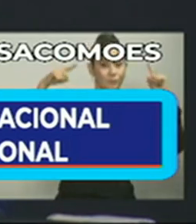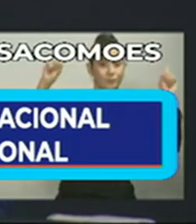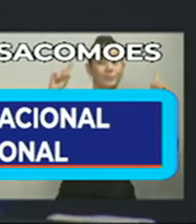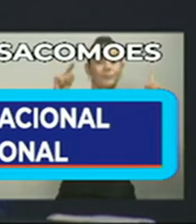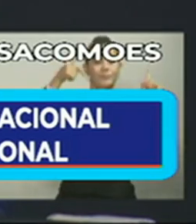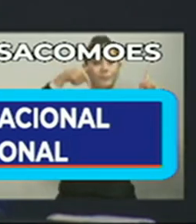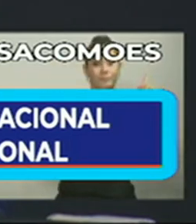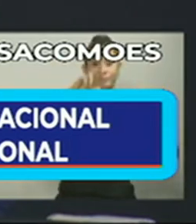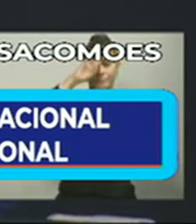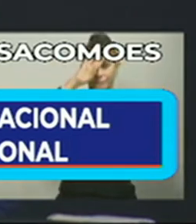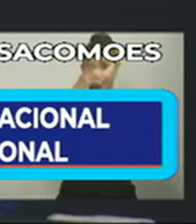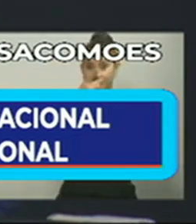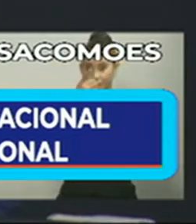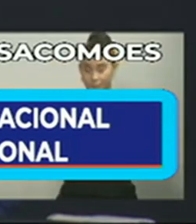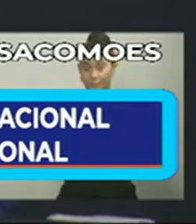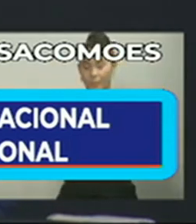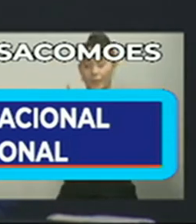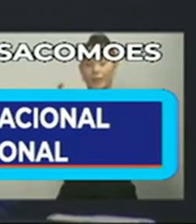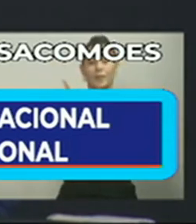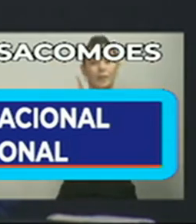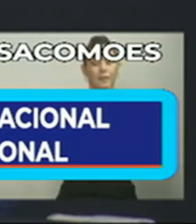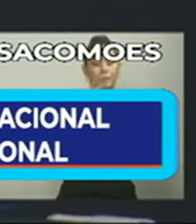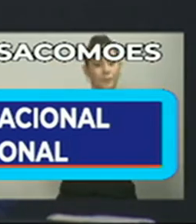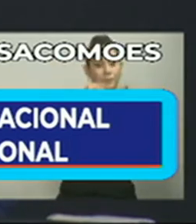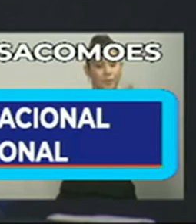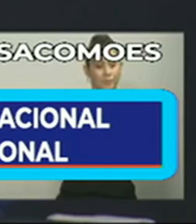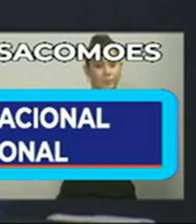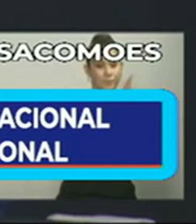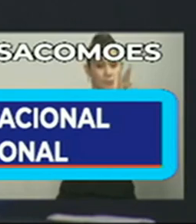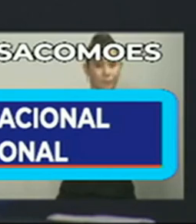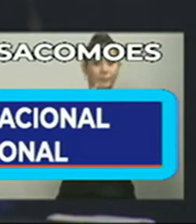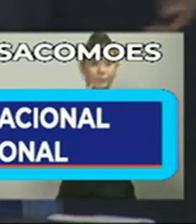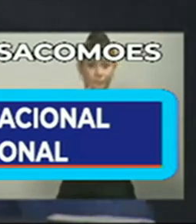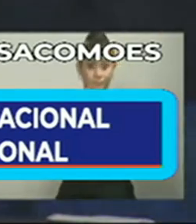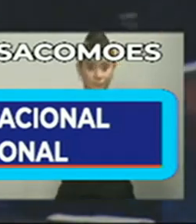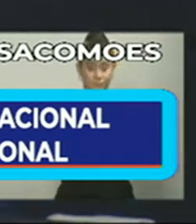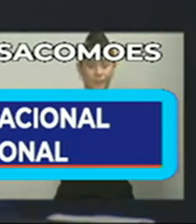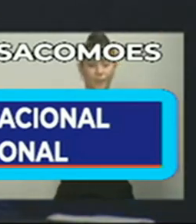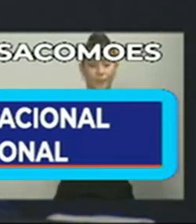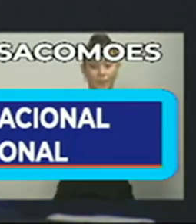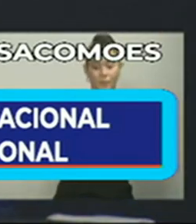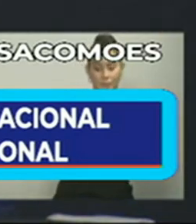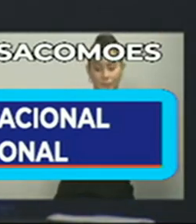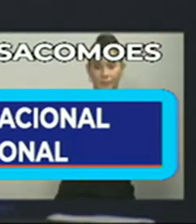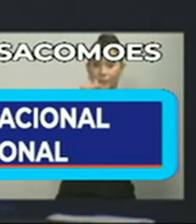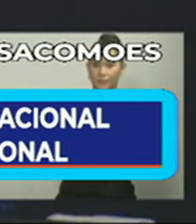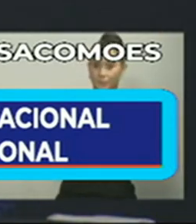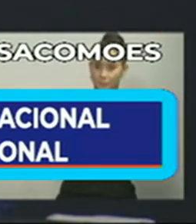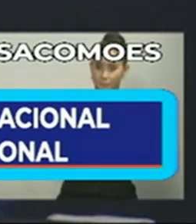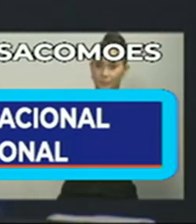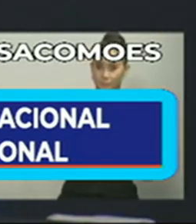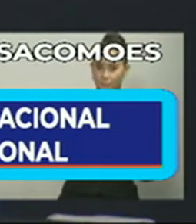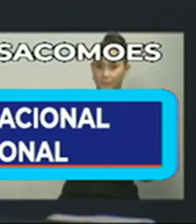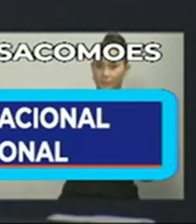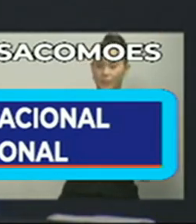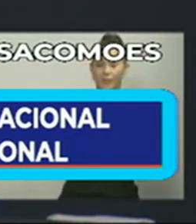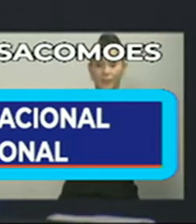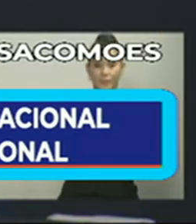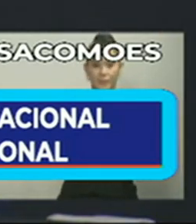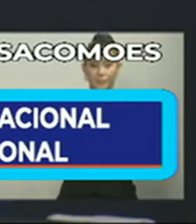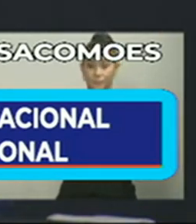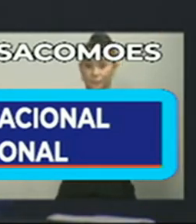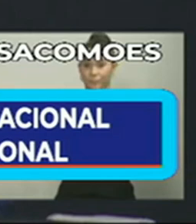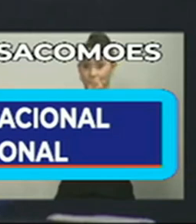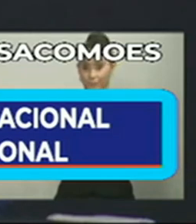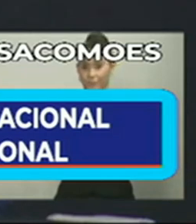el país y una muestra de la seriedad con la que este grupo de trabajo y las autoridades